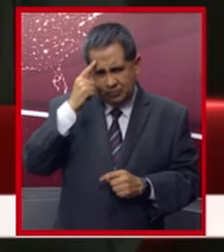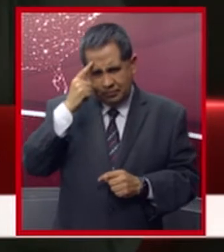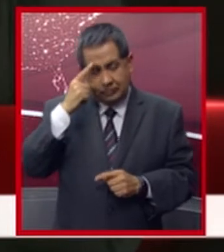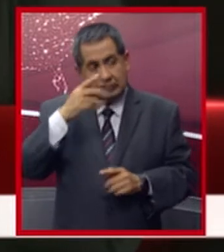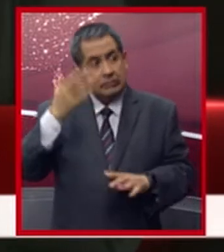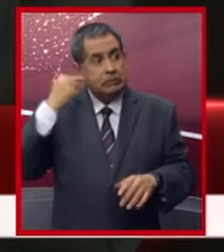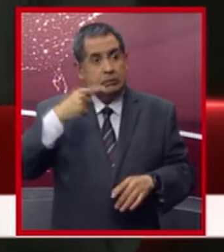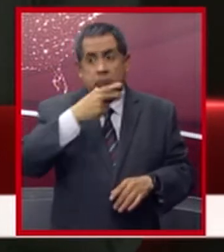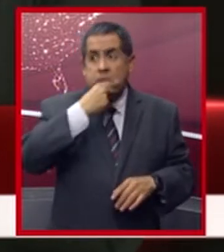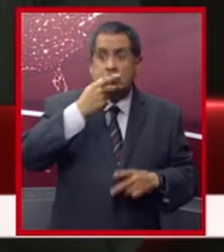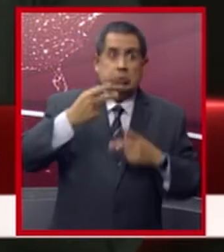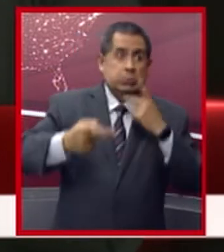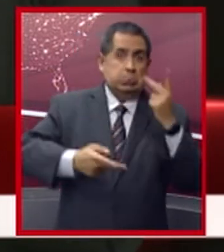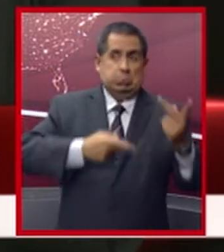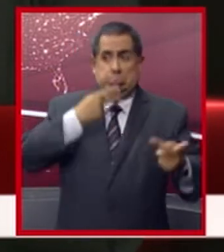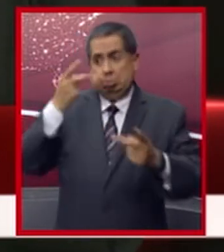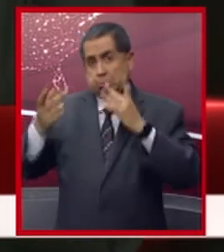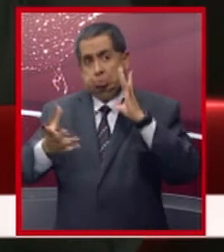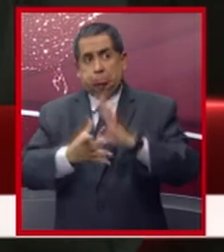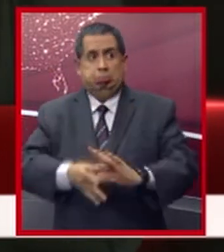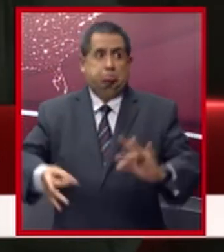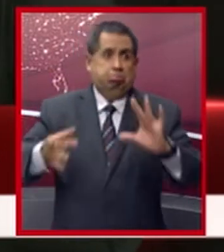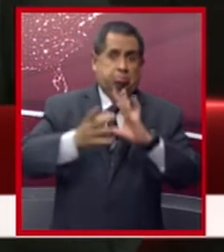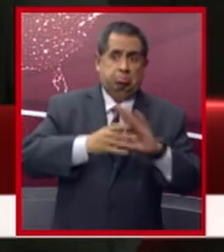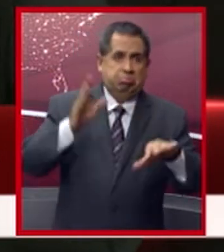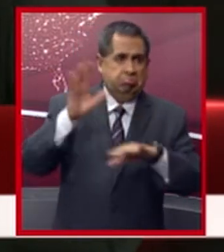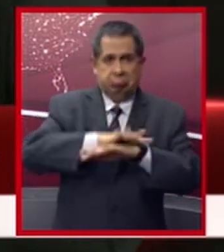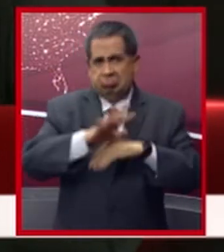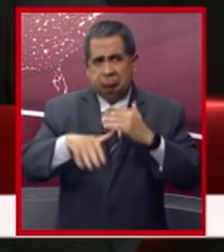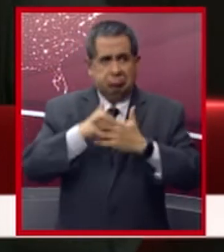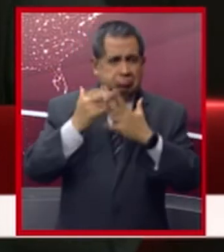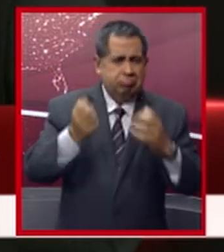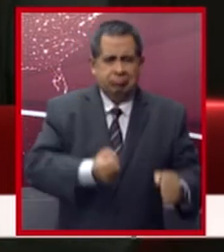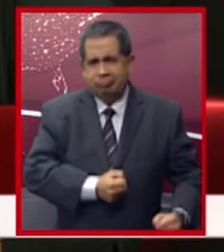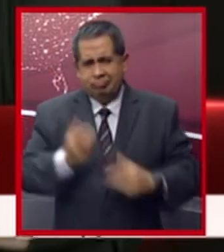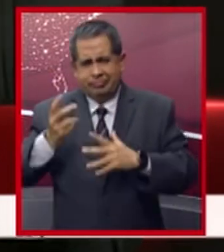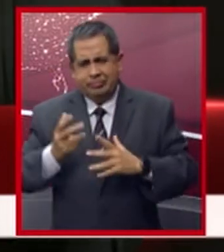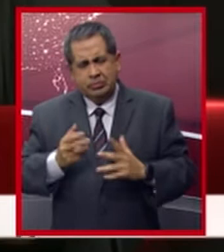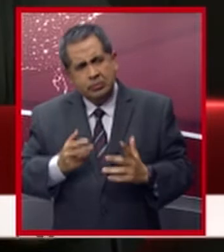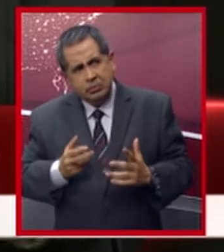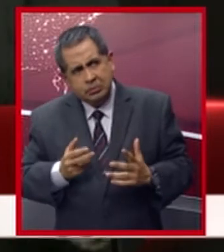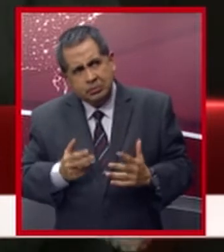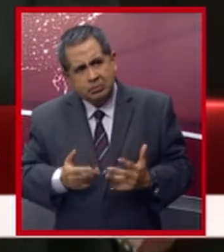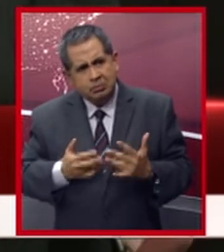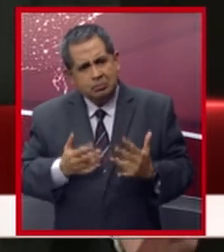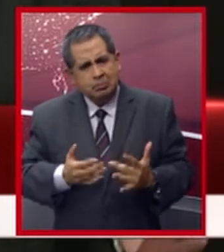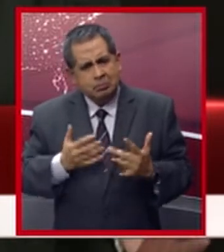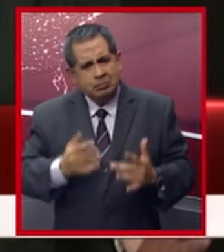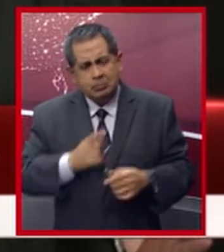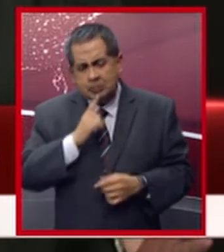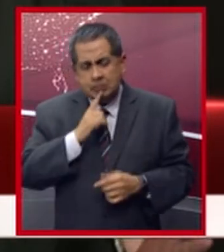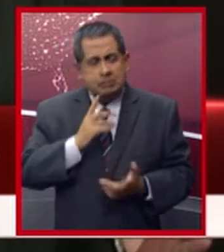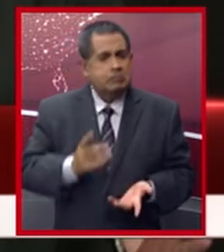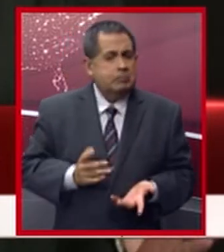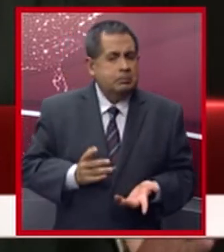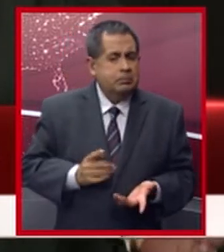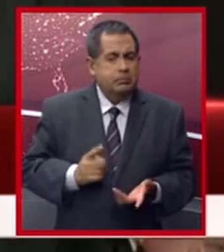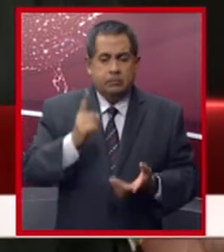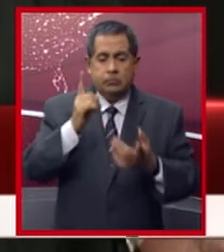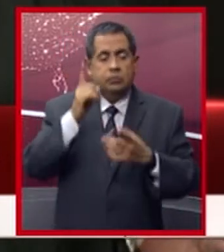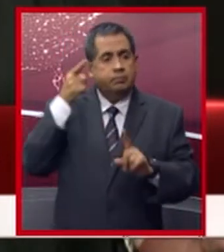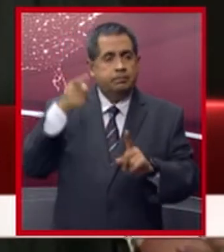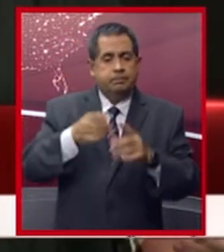decibeles por decirlo de alguna manera, del discurso del presidente de la República. Pero abrió el tema